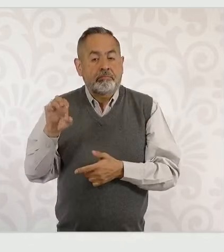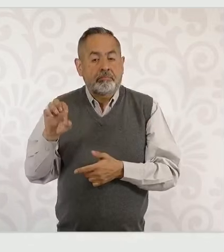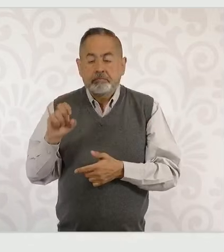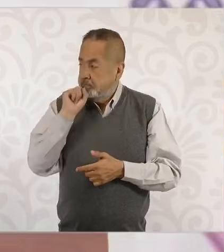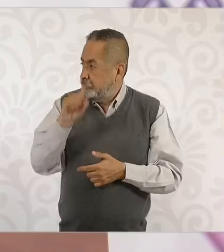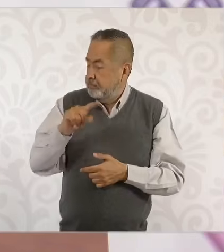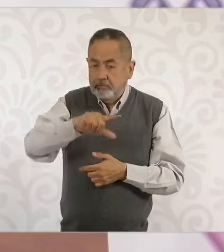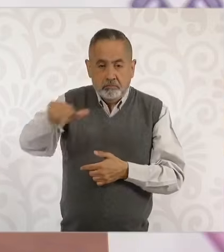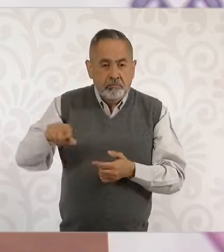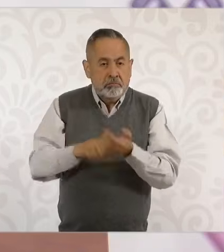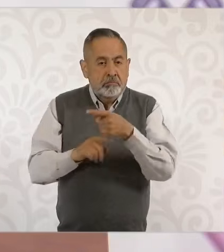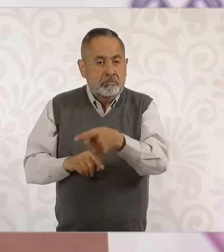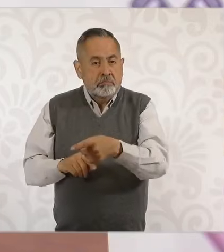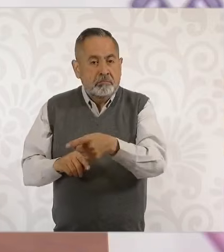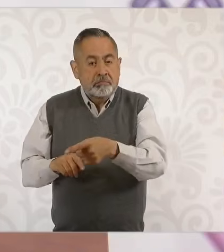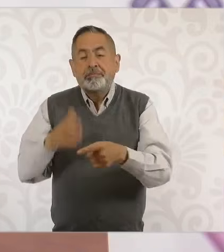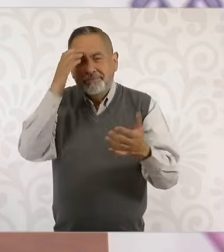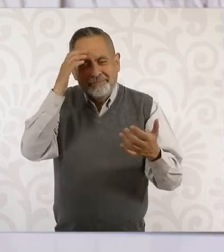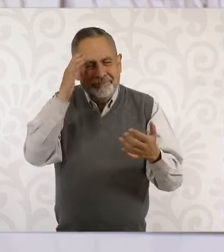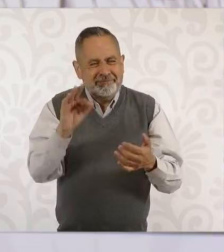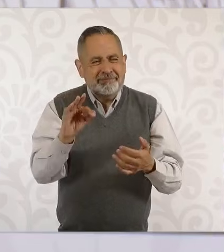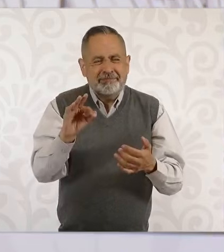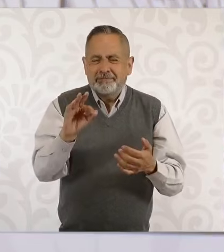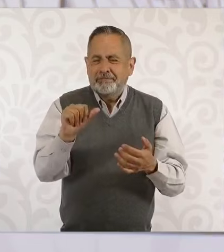de los famosos Cadillac.